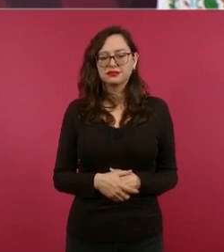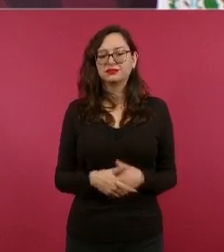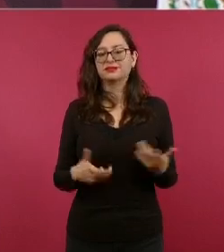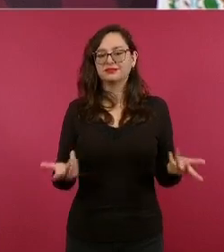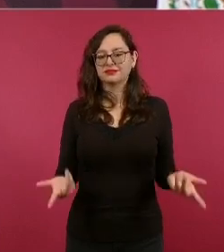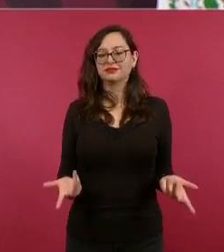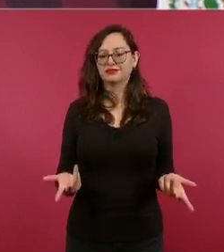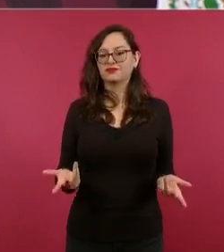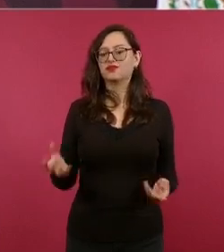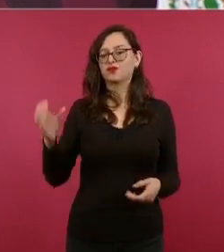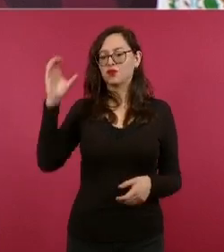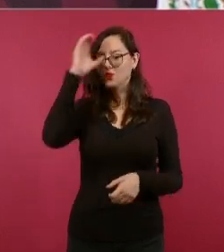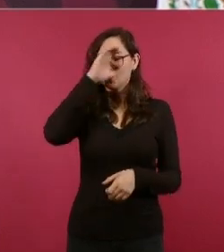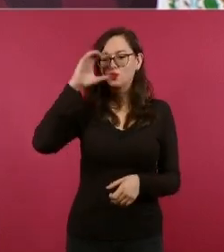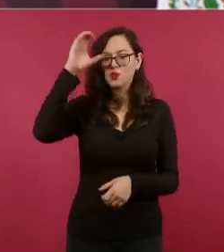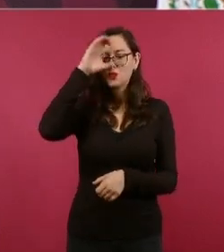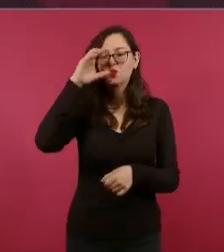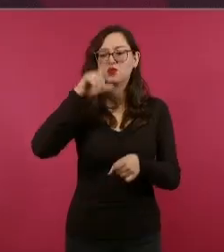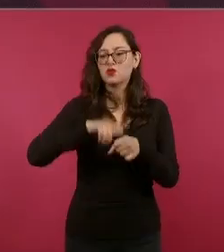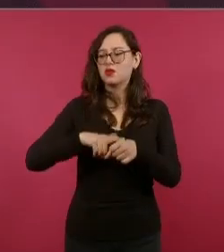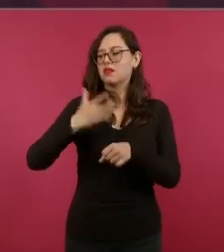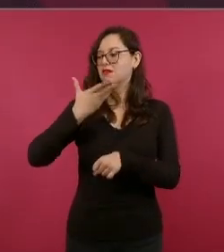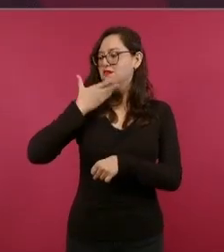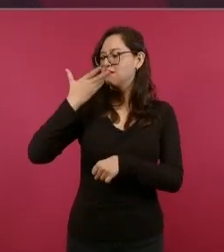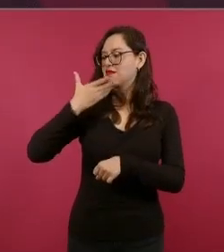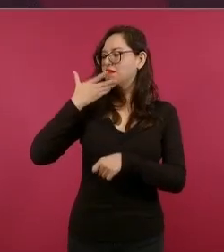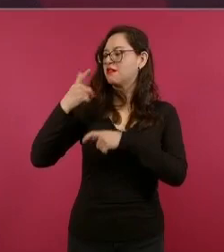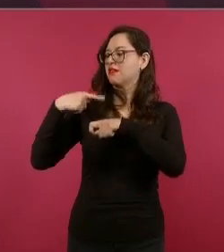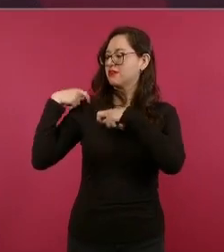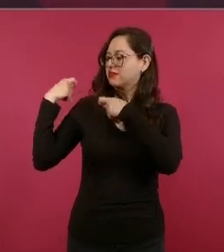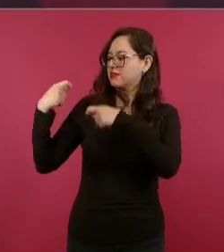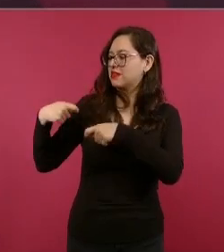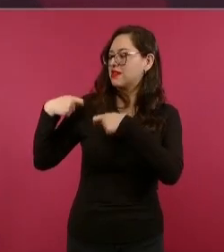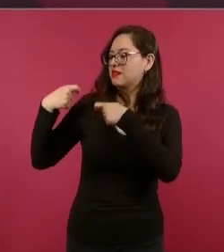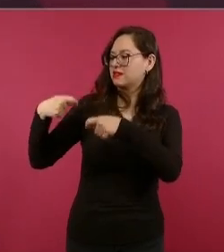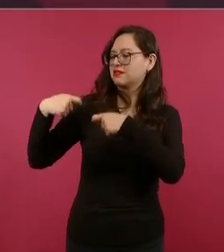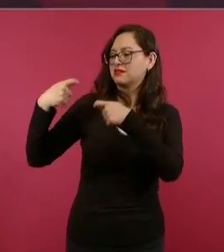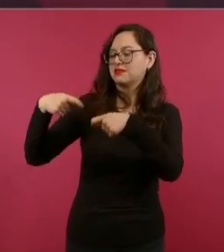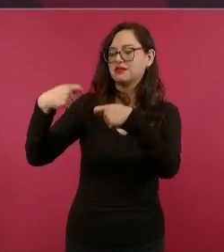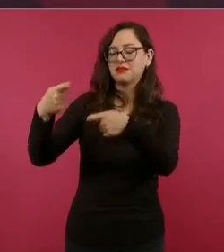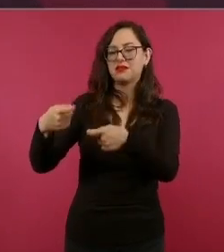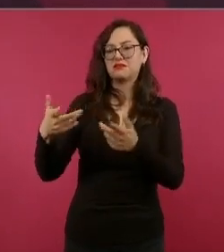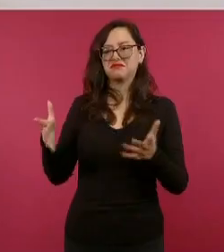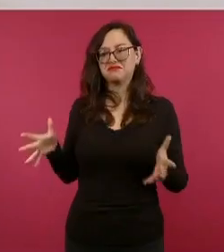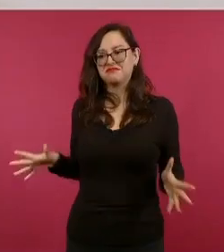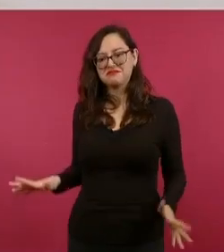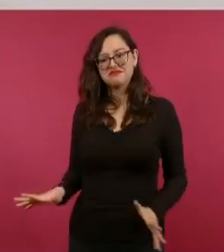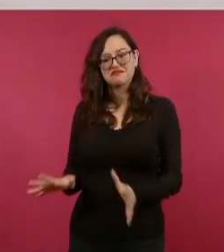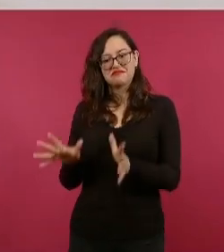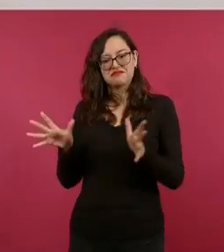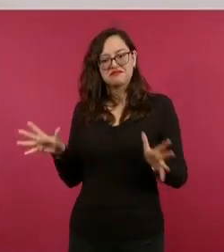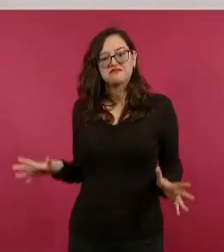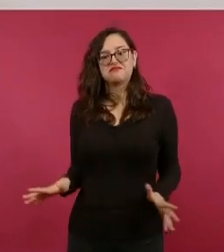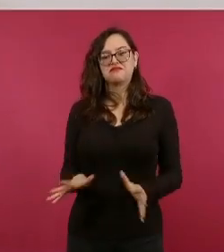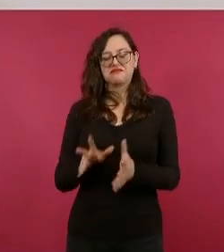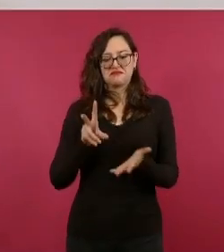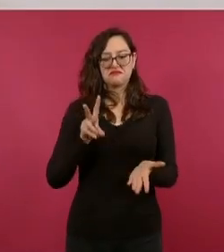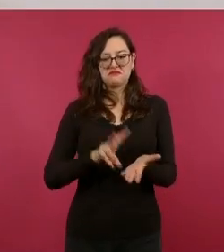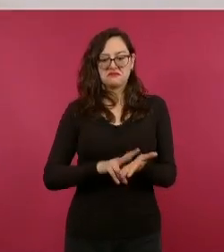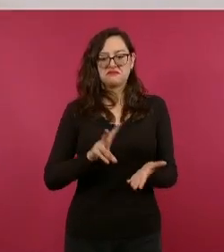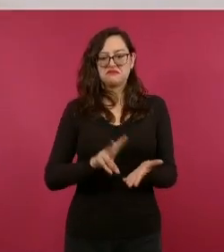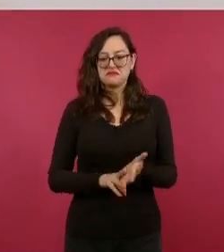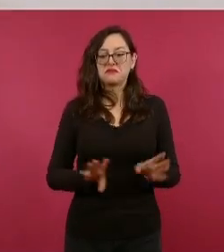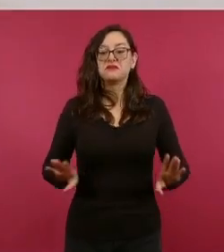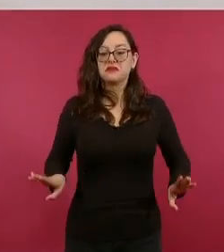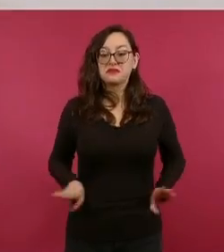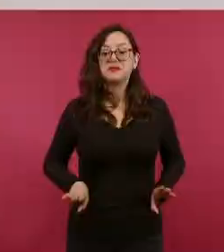tenemos costumbres, tenemos tradiciones. Por eso hay que exaltar mucho nuestros valores. Tenemos